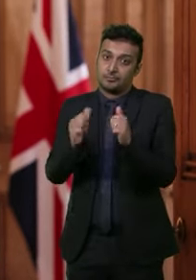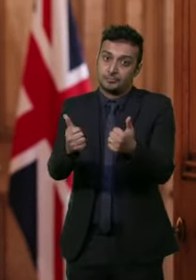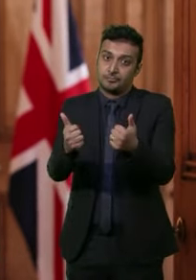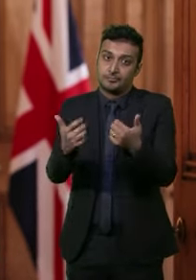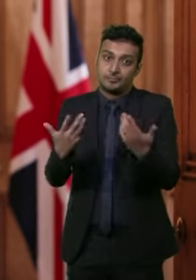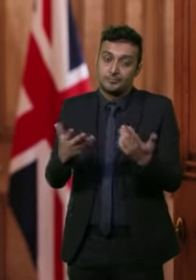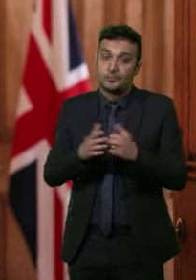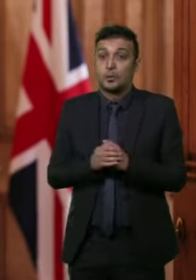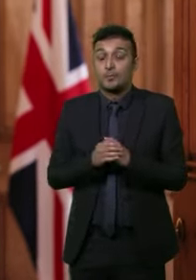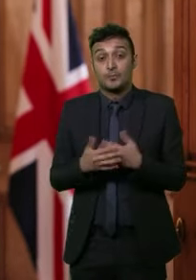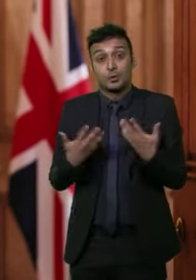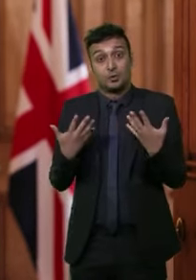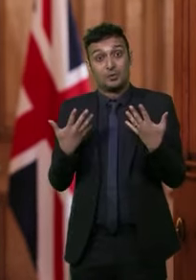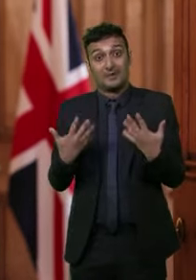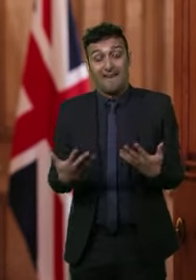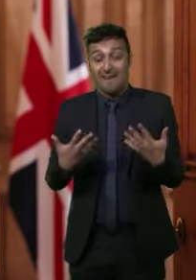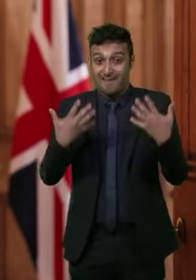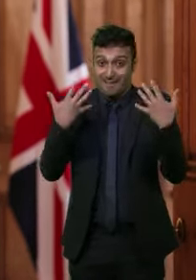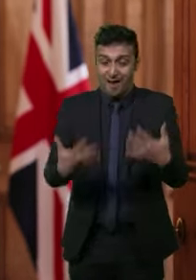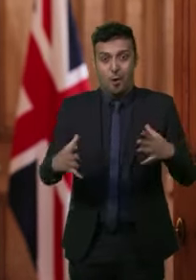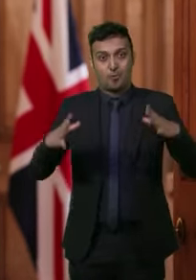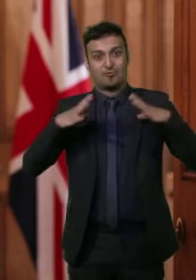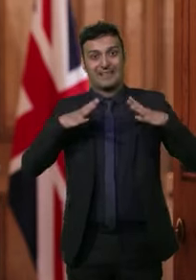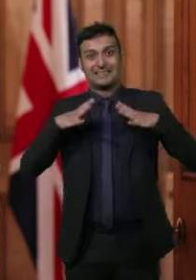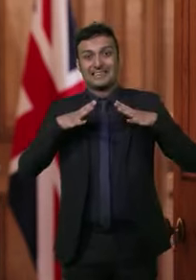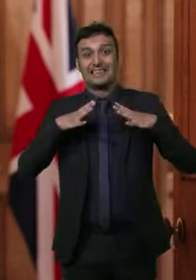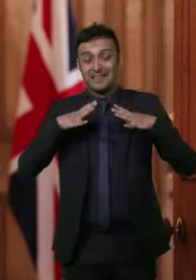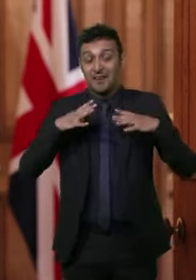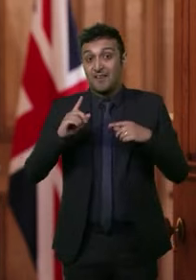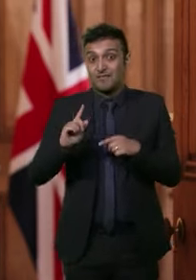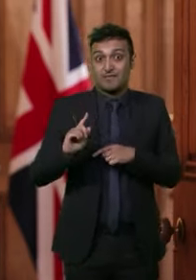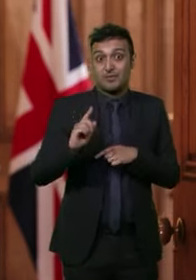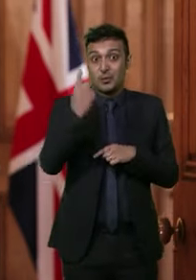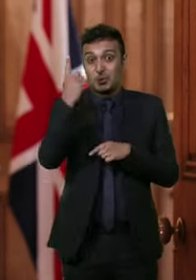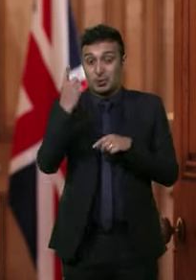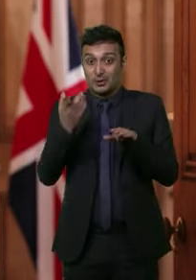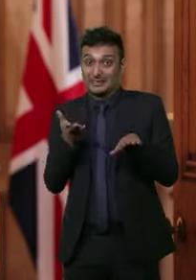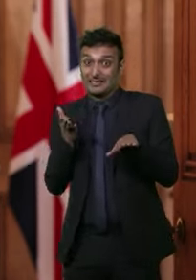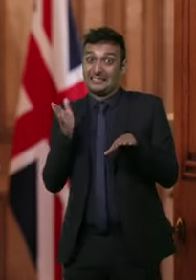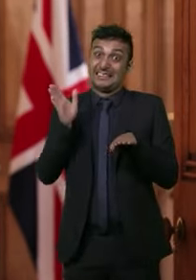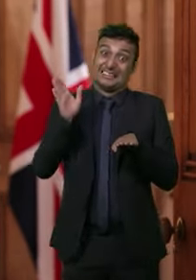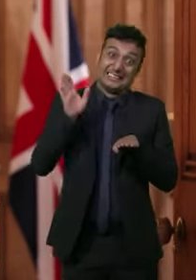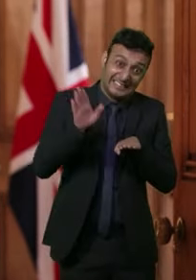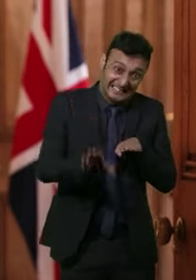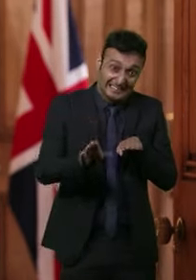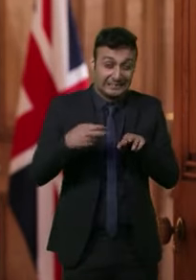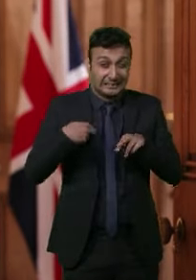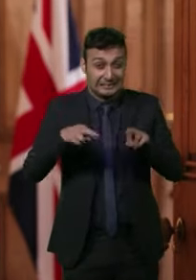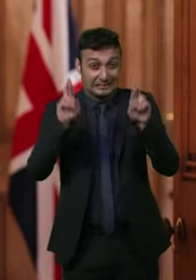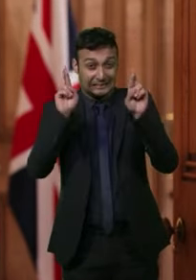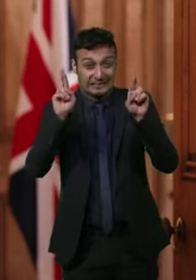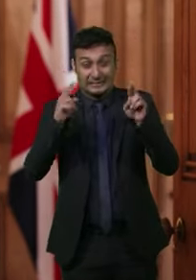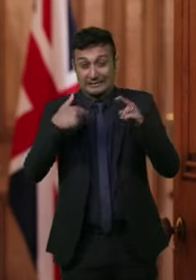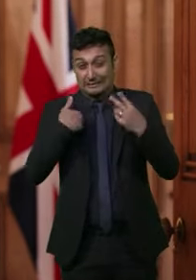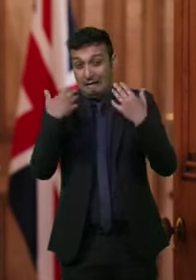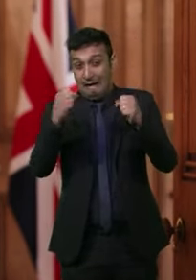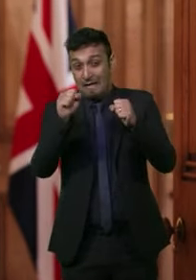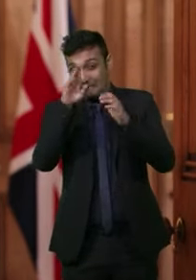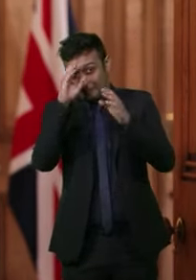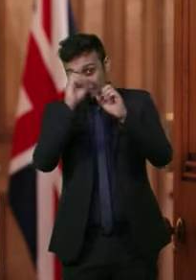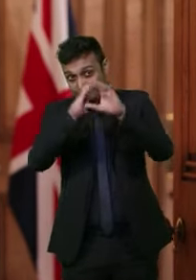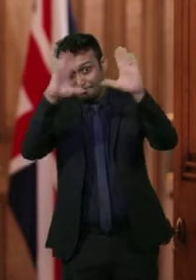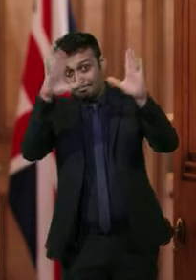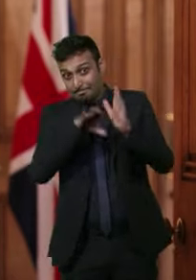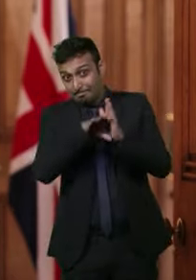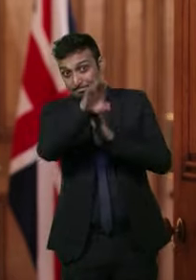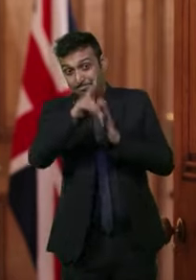hemos podido dar ese primer paso crucial en lo que esperamos sea nuestra hoja de ruta cautelosa pero irreversible hacia la